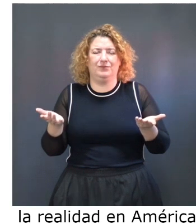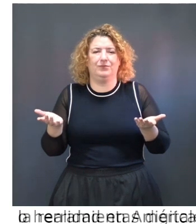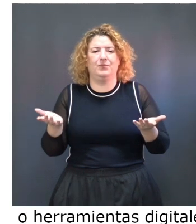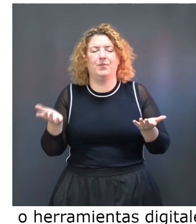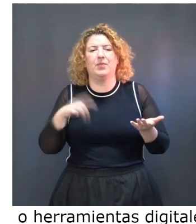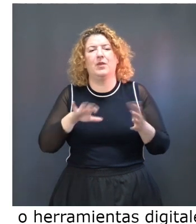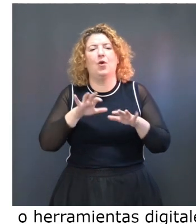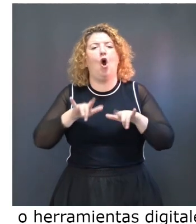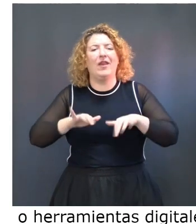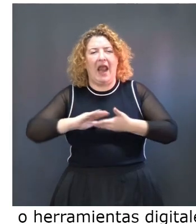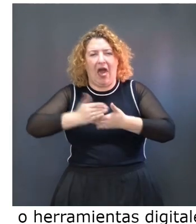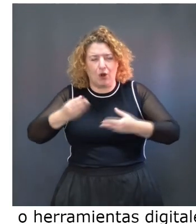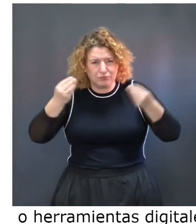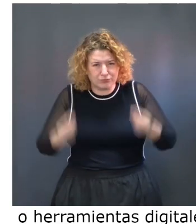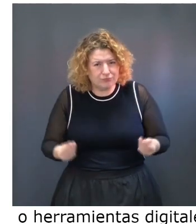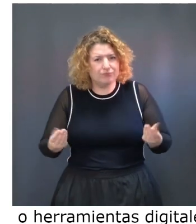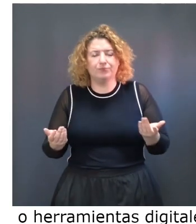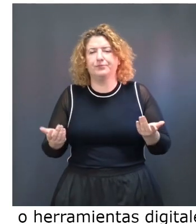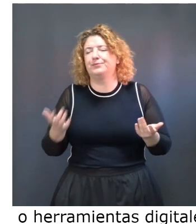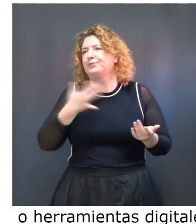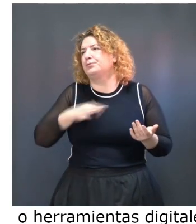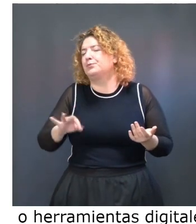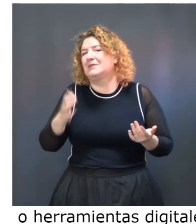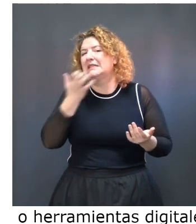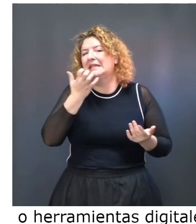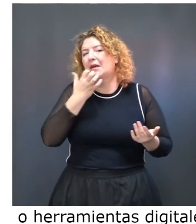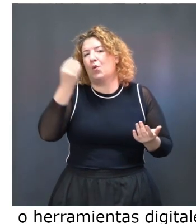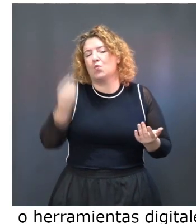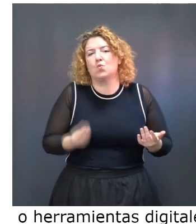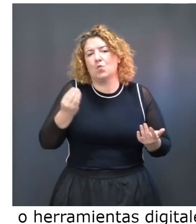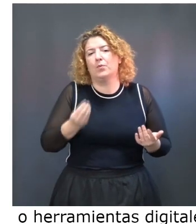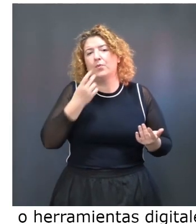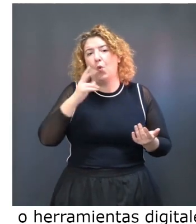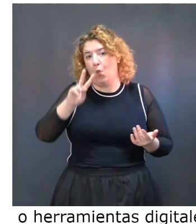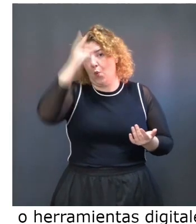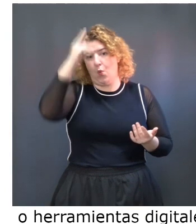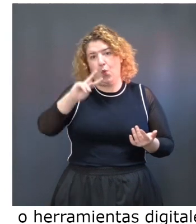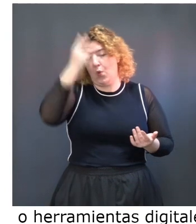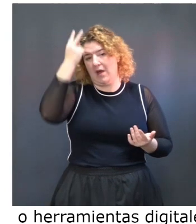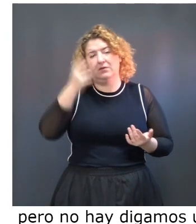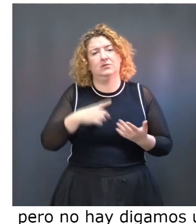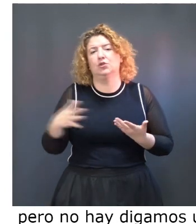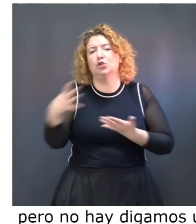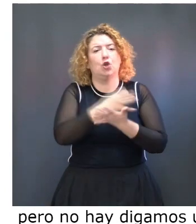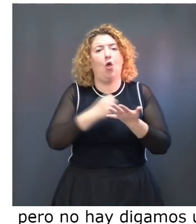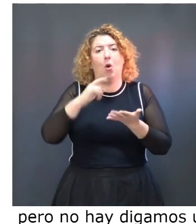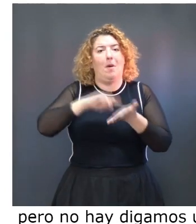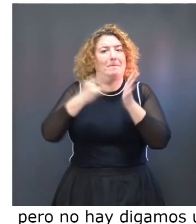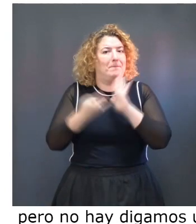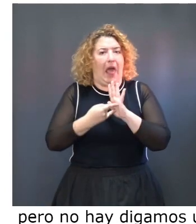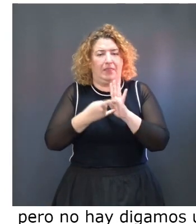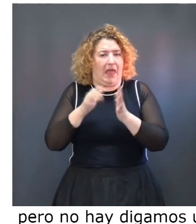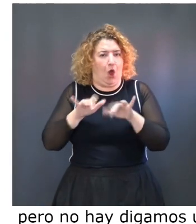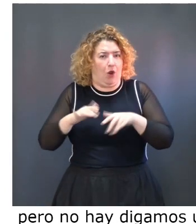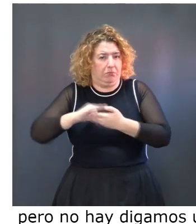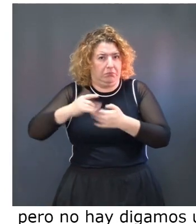de ordenadores, quitando por ejemplo el caso ejemplar de Uruguay, que tiene todo el plan Ceibal, o otros países